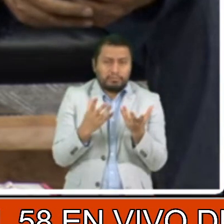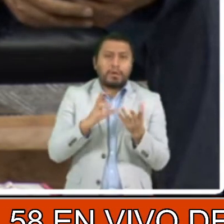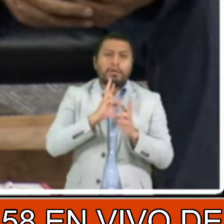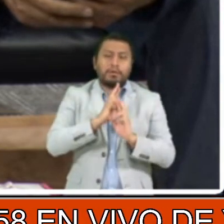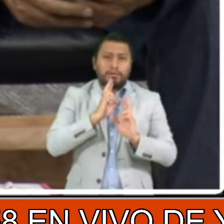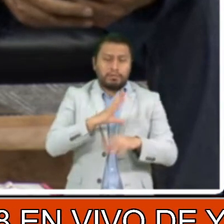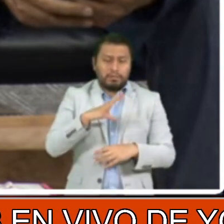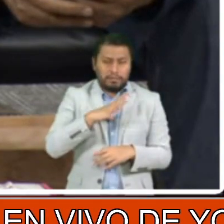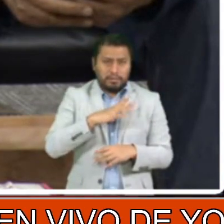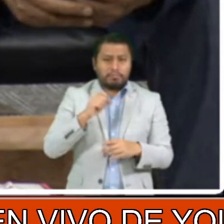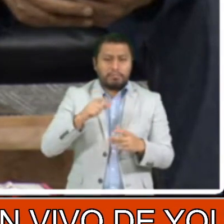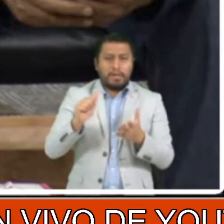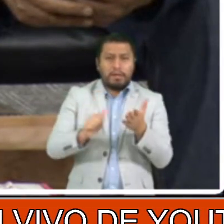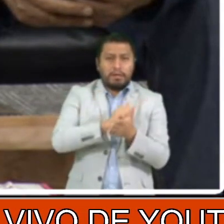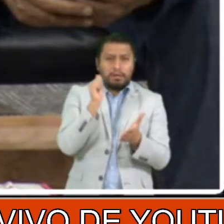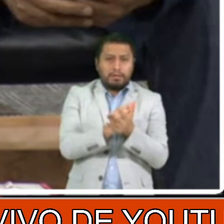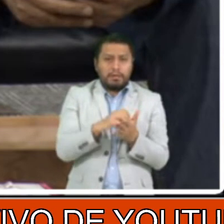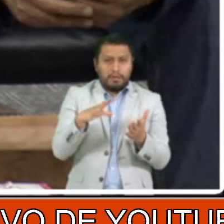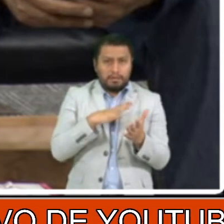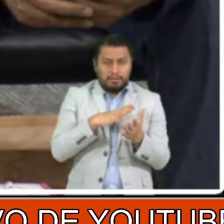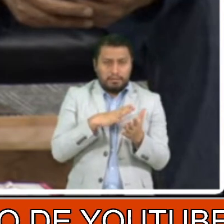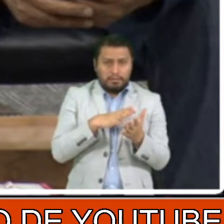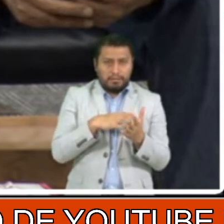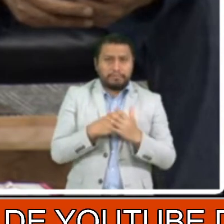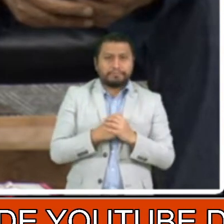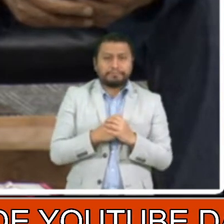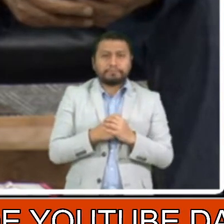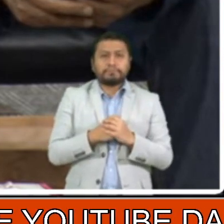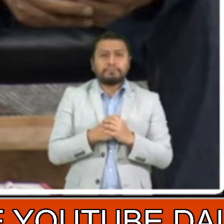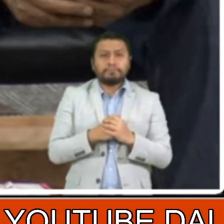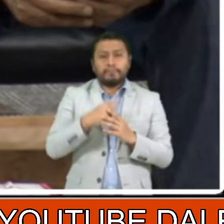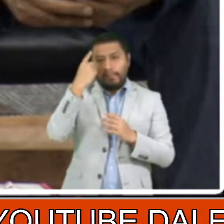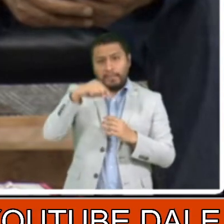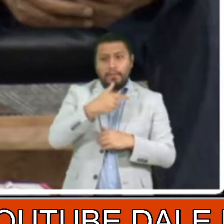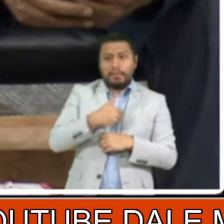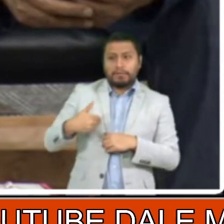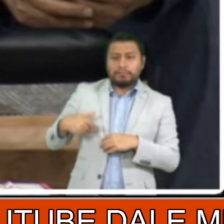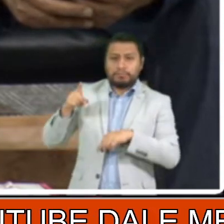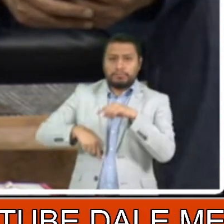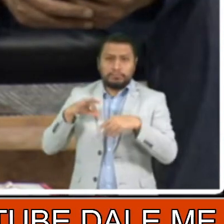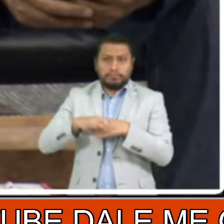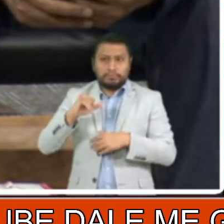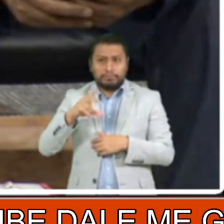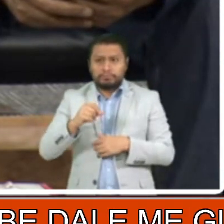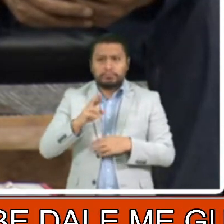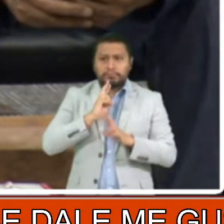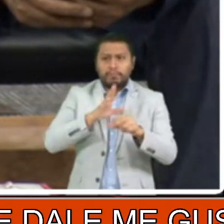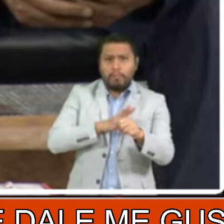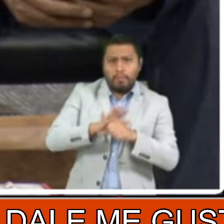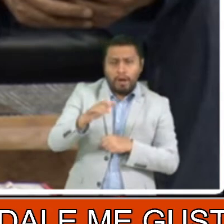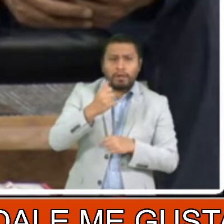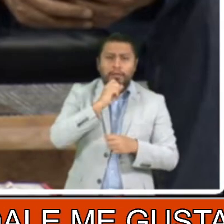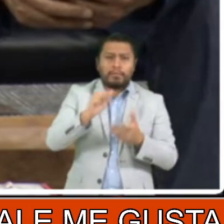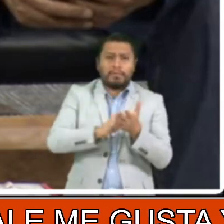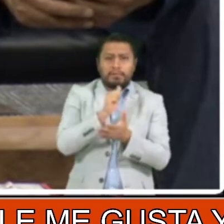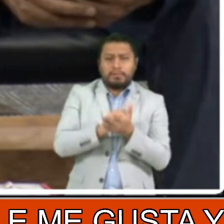consignados en las actas de escrutinio del cómputo distrital de la revocación de mandato, así como los resultados en el acta de